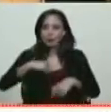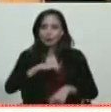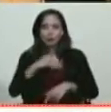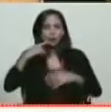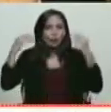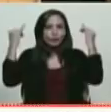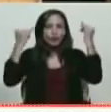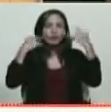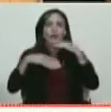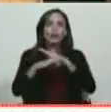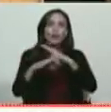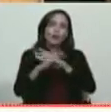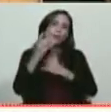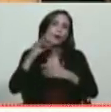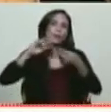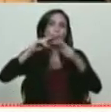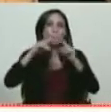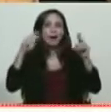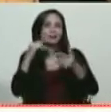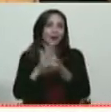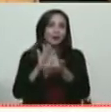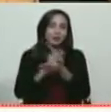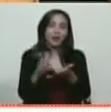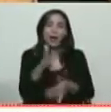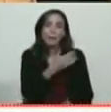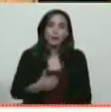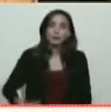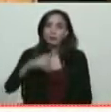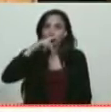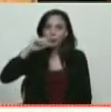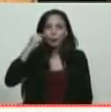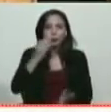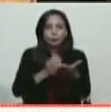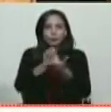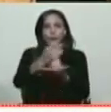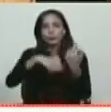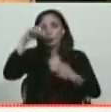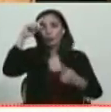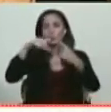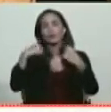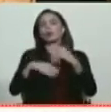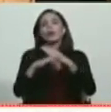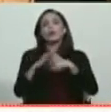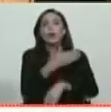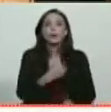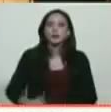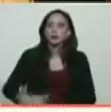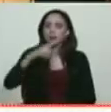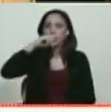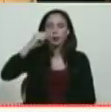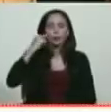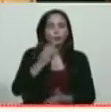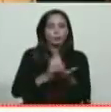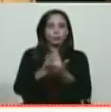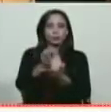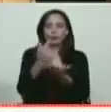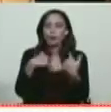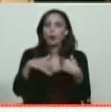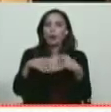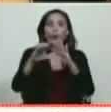fiesta de la paz, la fiesta del presidente Nicolás Maduro, que sigue siendo el presidente de la República Bolivariana de Venezuela por